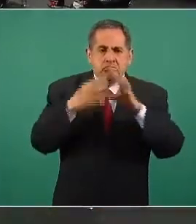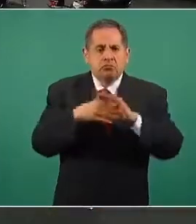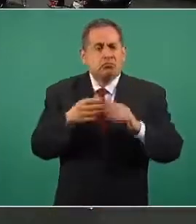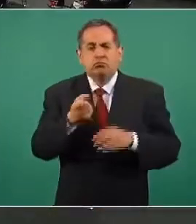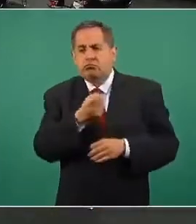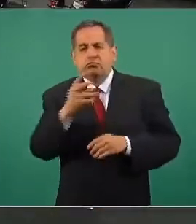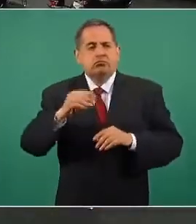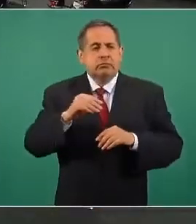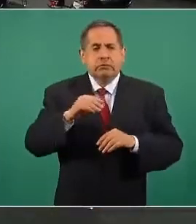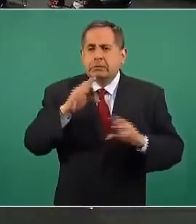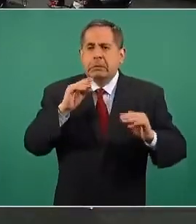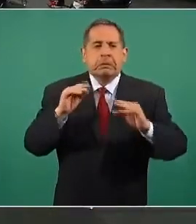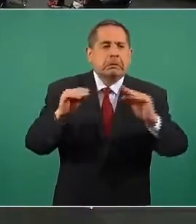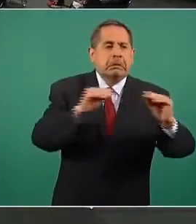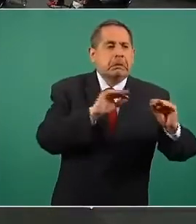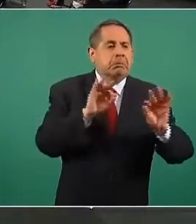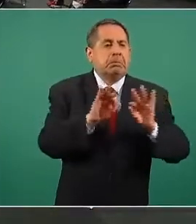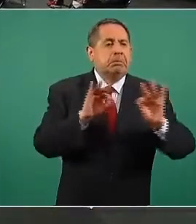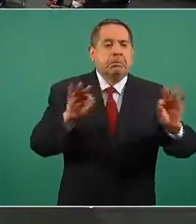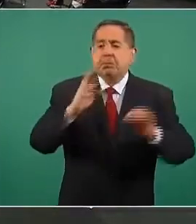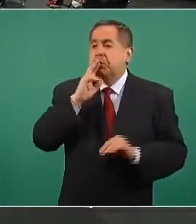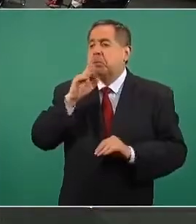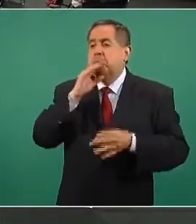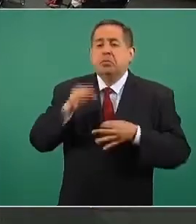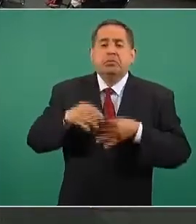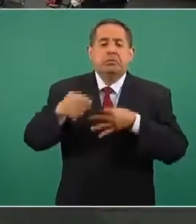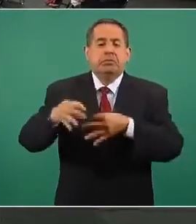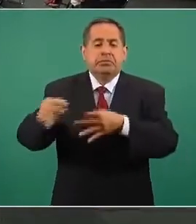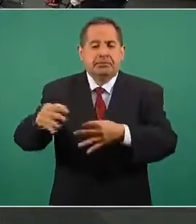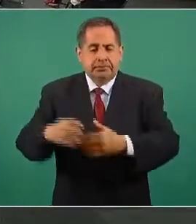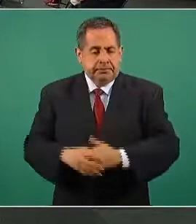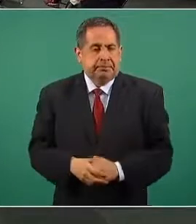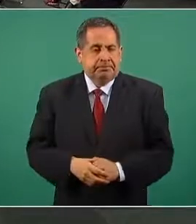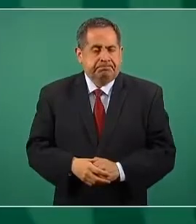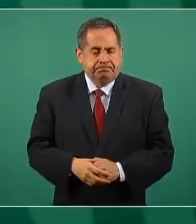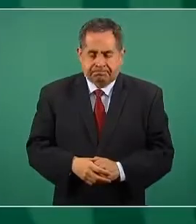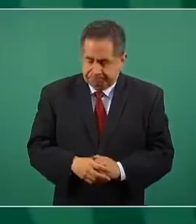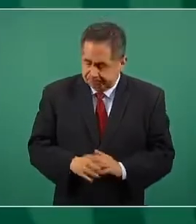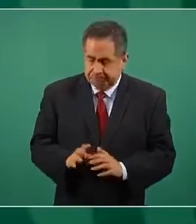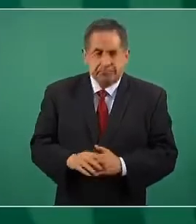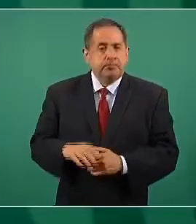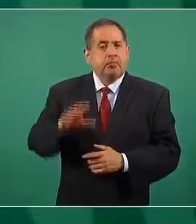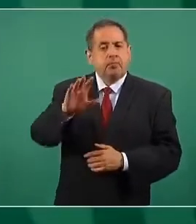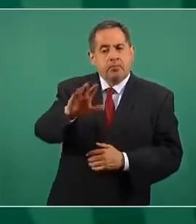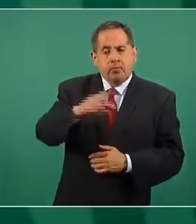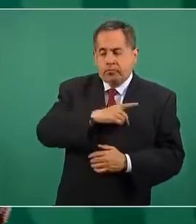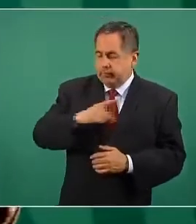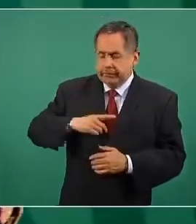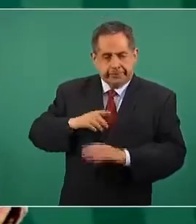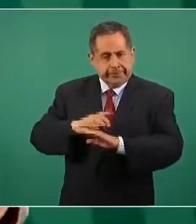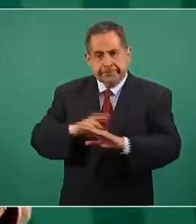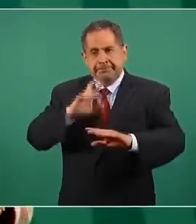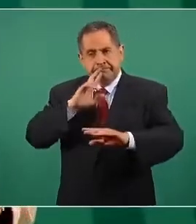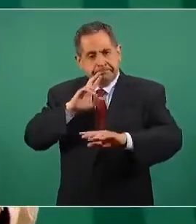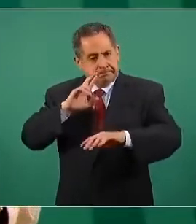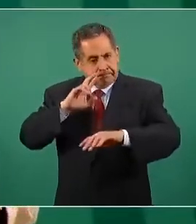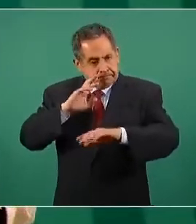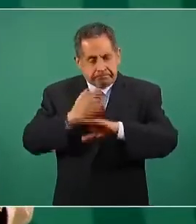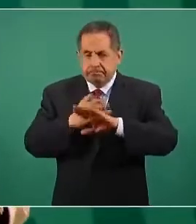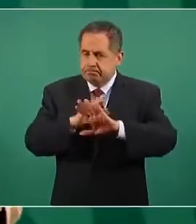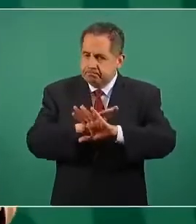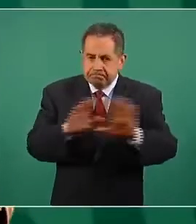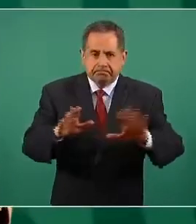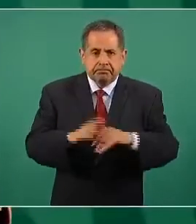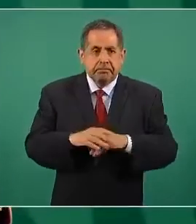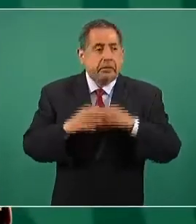mover estos rumores de que se pospondrían las elecciones. Yo diría que tienen que ser responsables de estos rumores. De ninguna